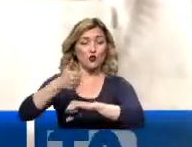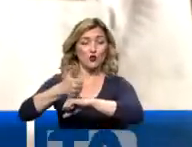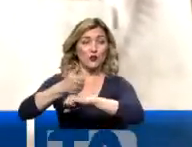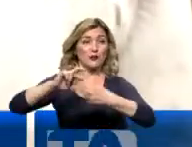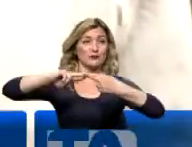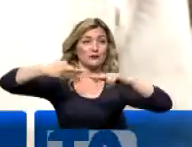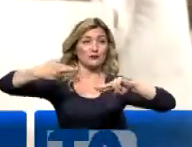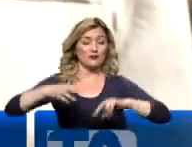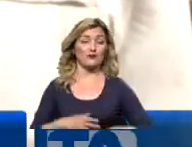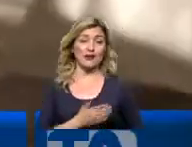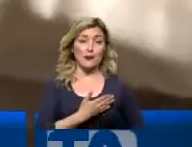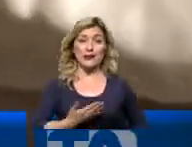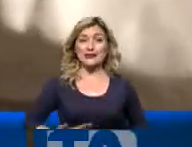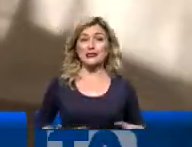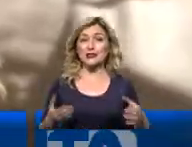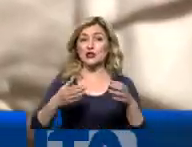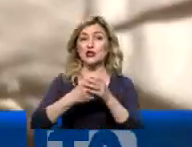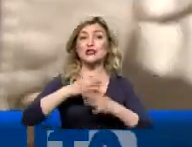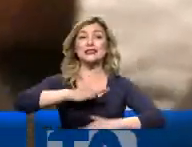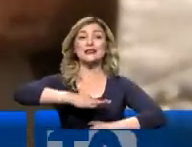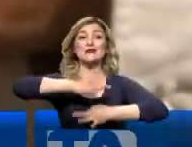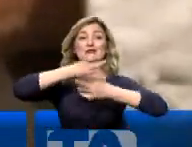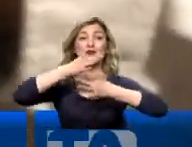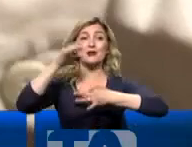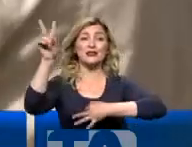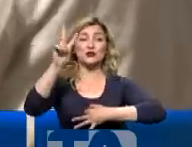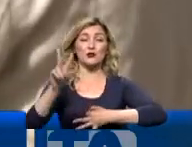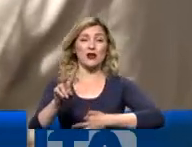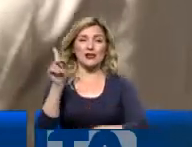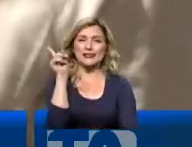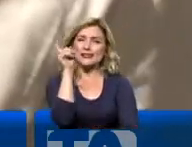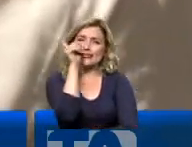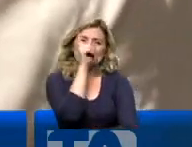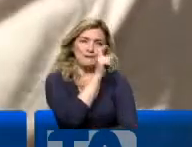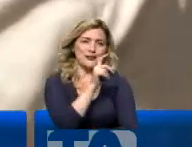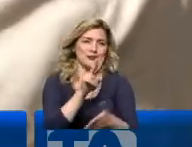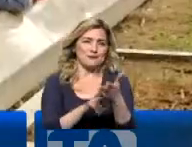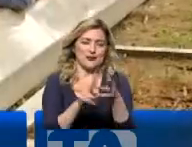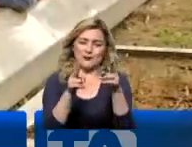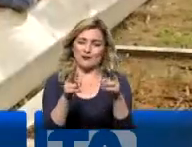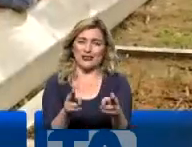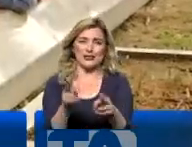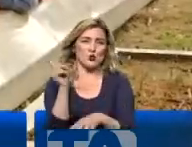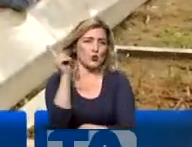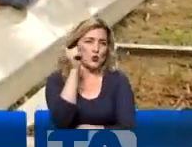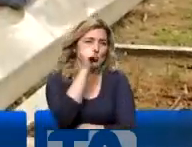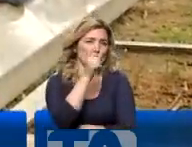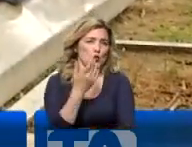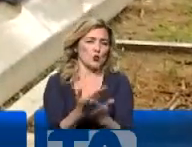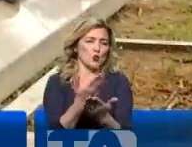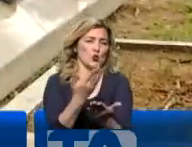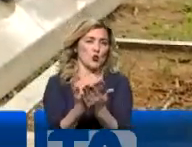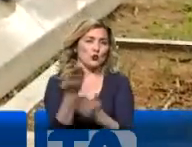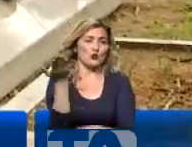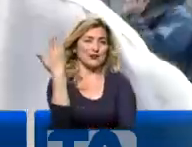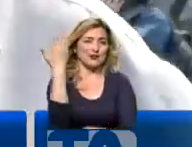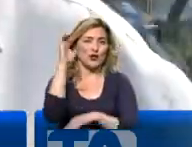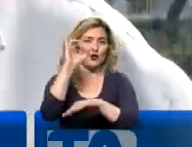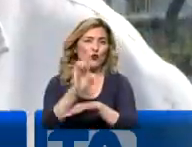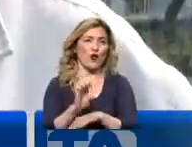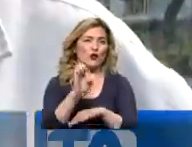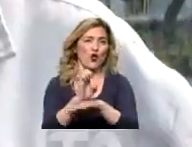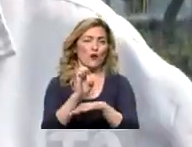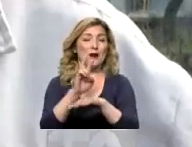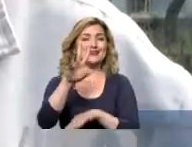Civil Venezolana en Ecuador, sostiene que es sumamente complejo obtener la visa humanitaria que exige el Ecuador desde el pasado 26 de agosto. El